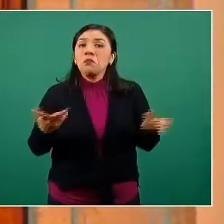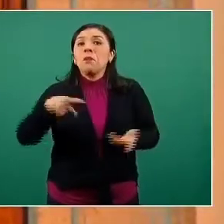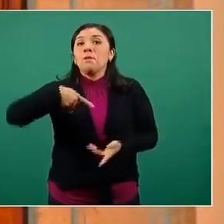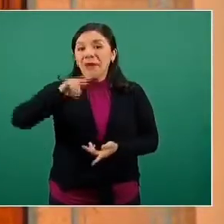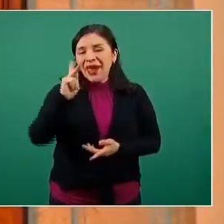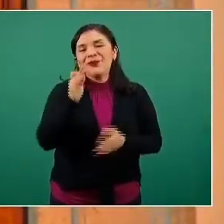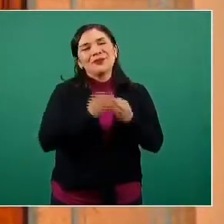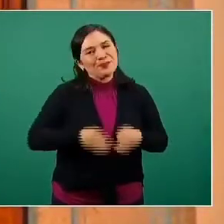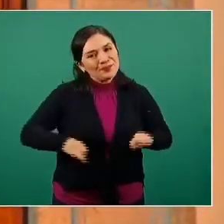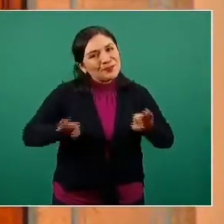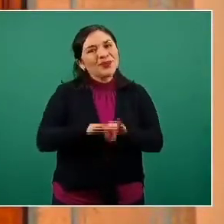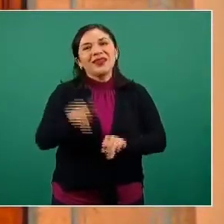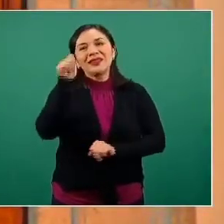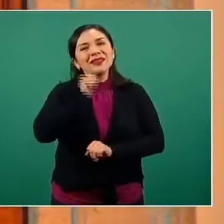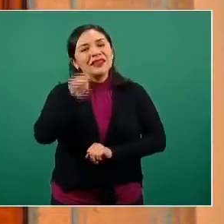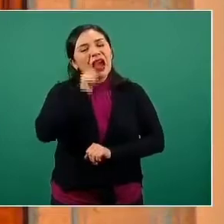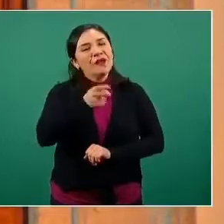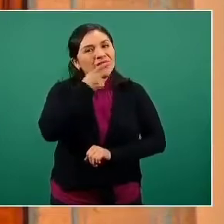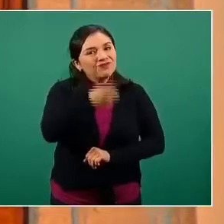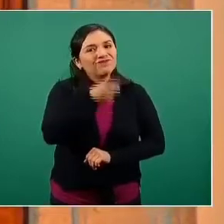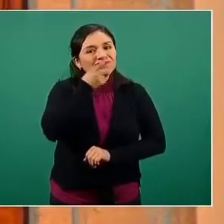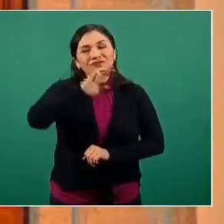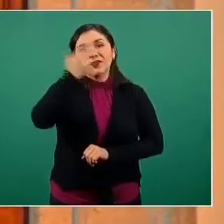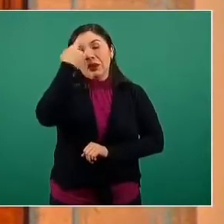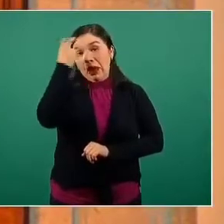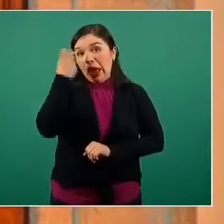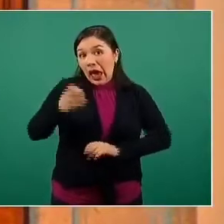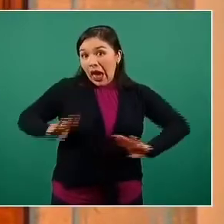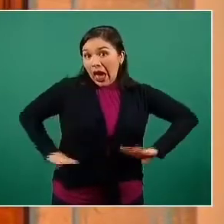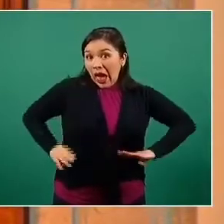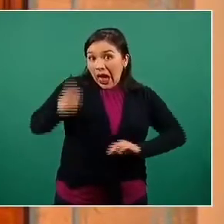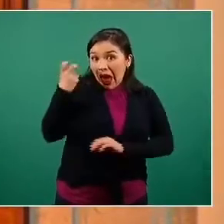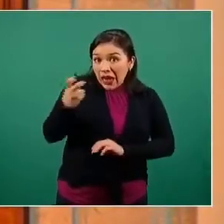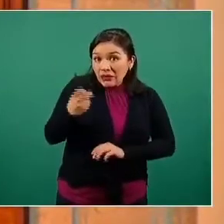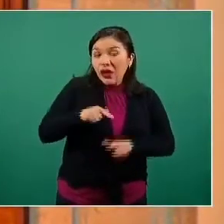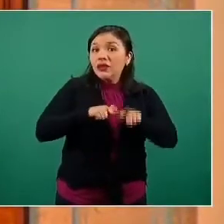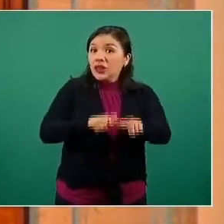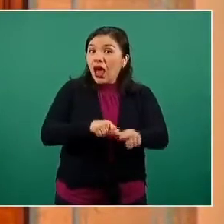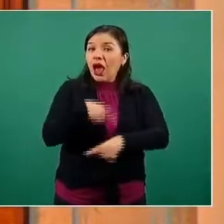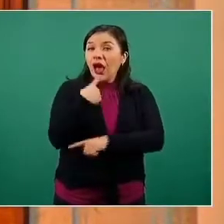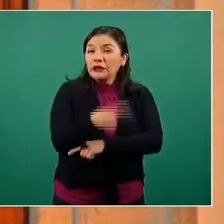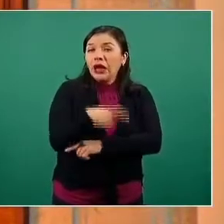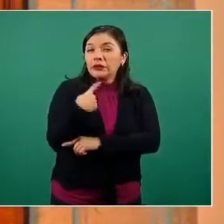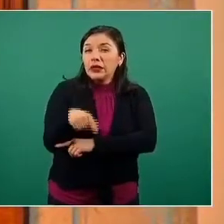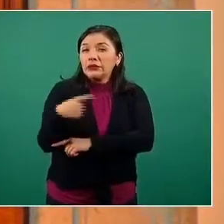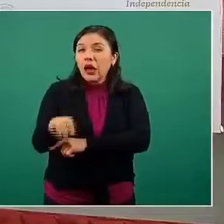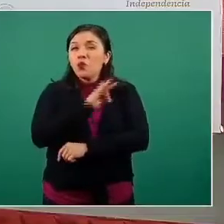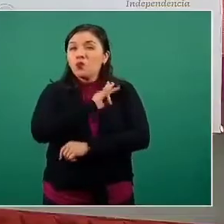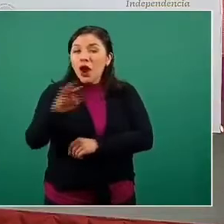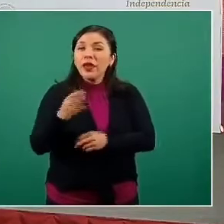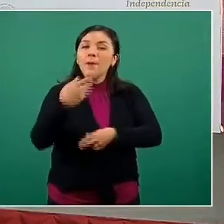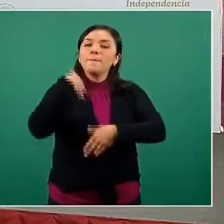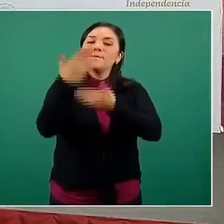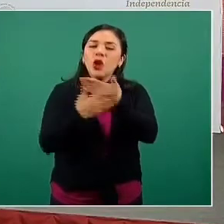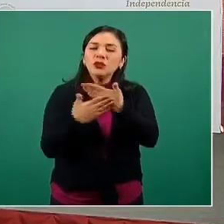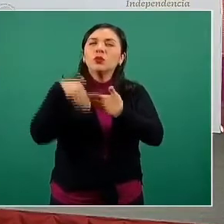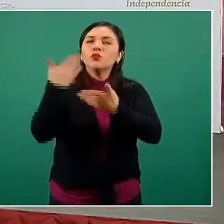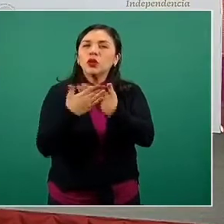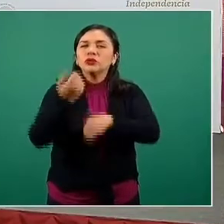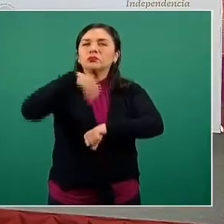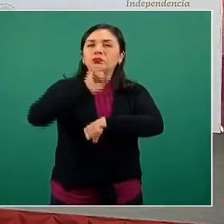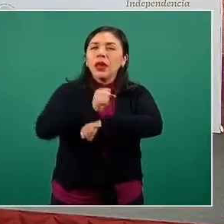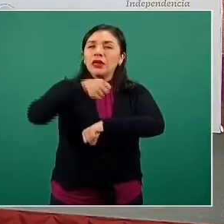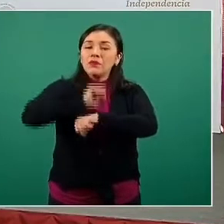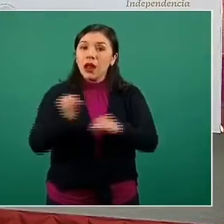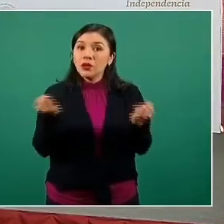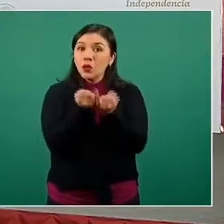pues es importante siempre recalcar de que este comportamiento se mantenga y que podamos en siguientes semanas todavía poder